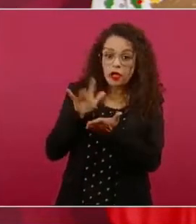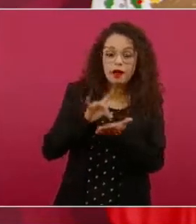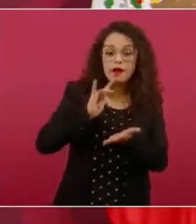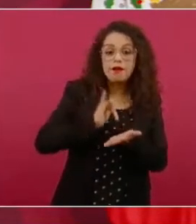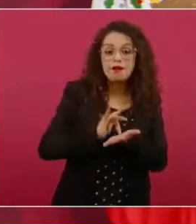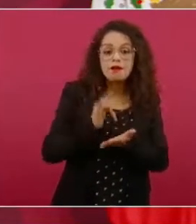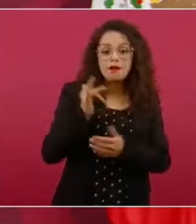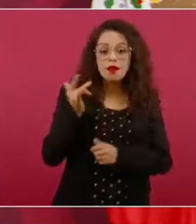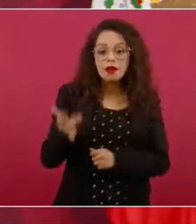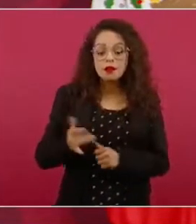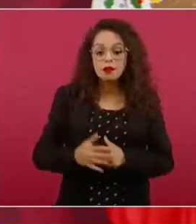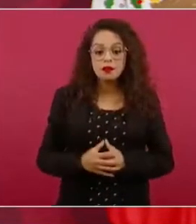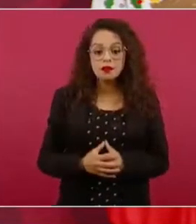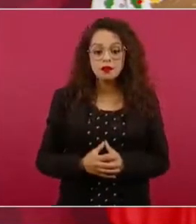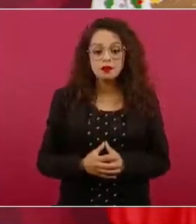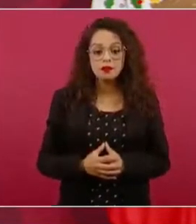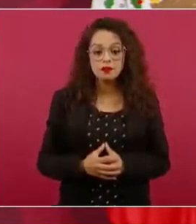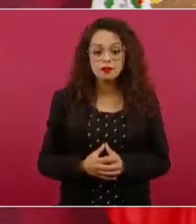no se deshizo